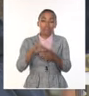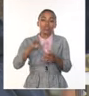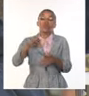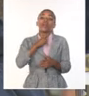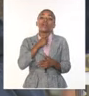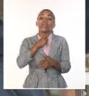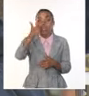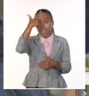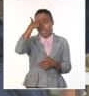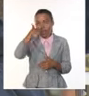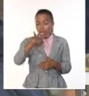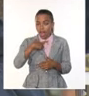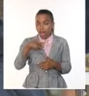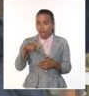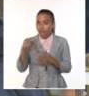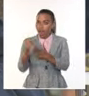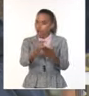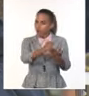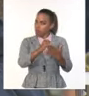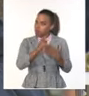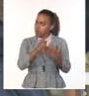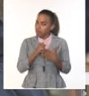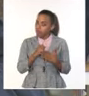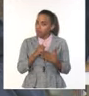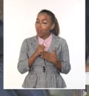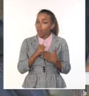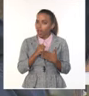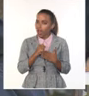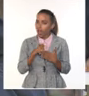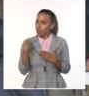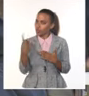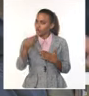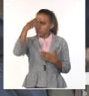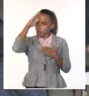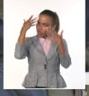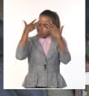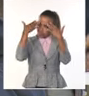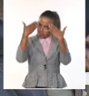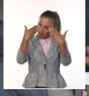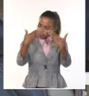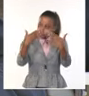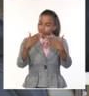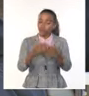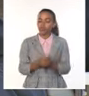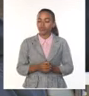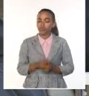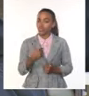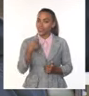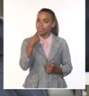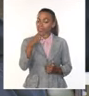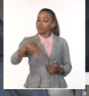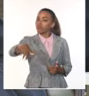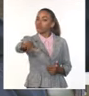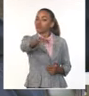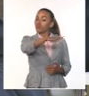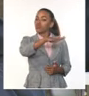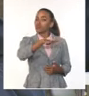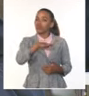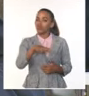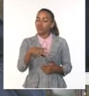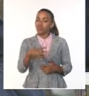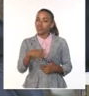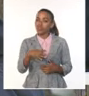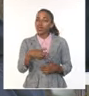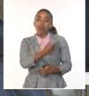valor inestimable que Cuba agradece profundamente. Hago llegar a todos el sentimiento de gratitud del pueblo y